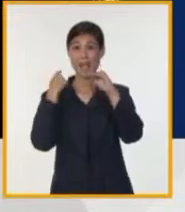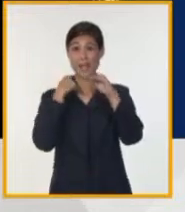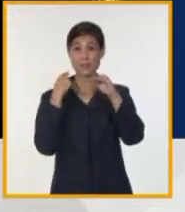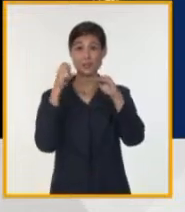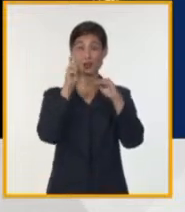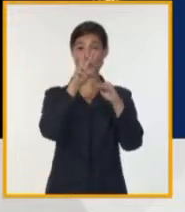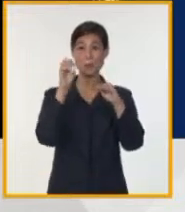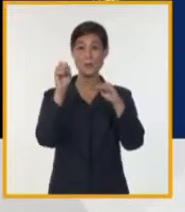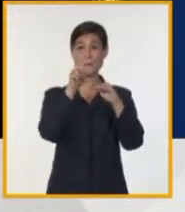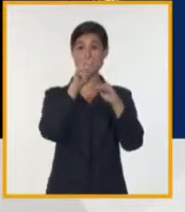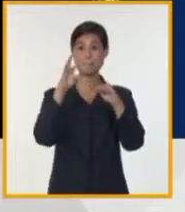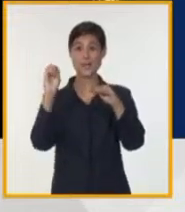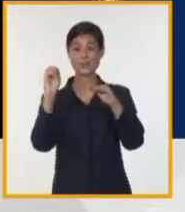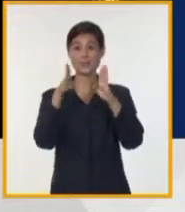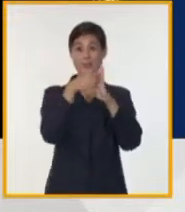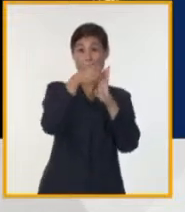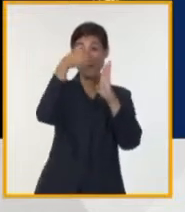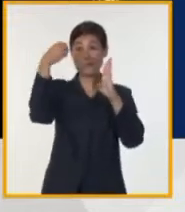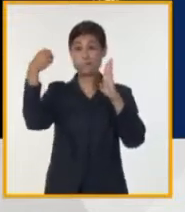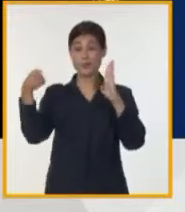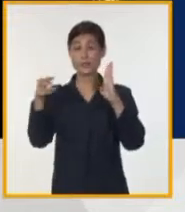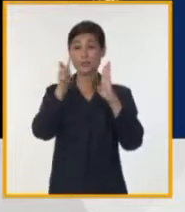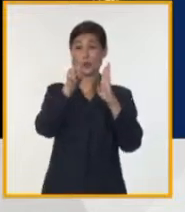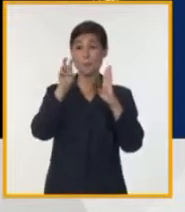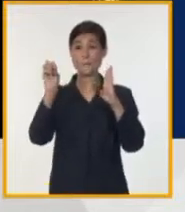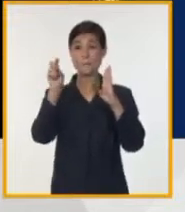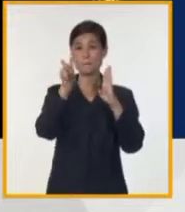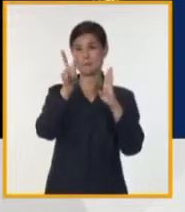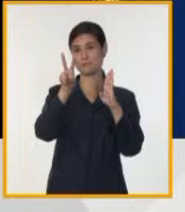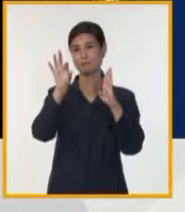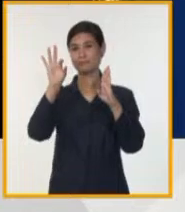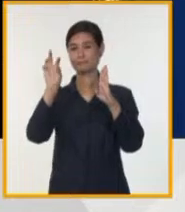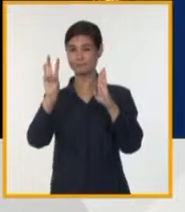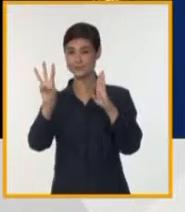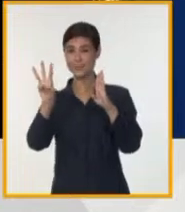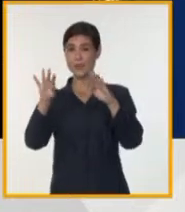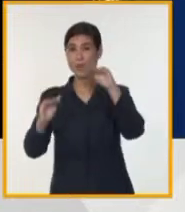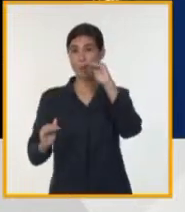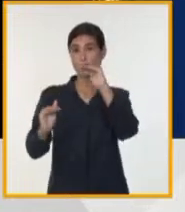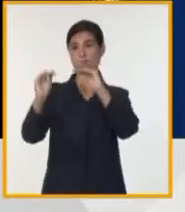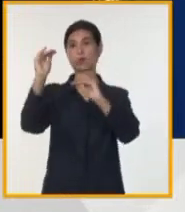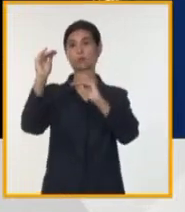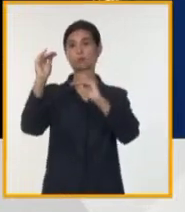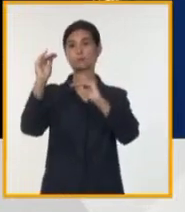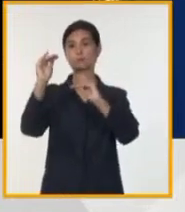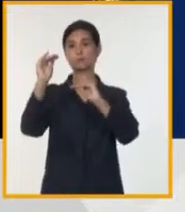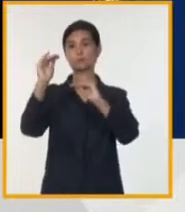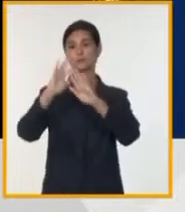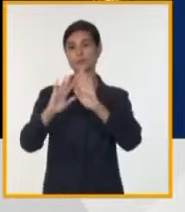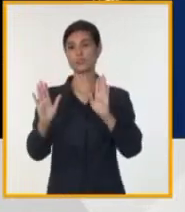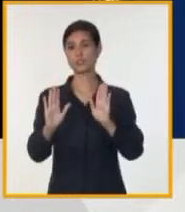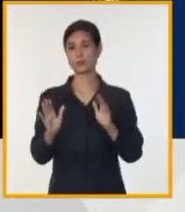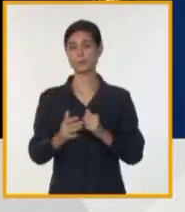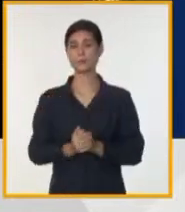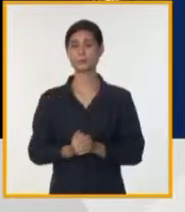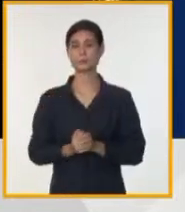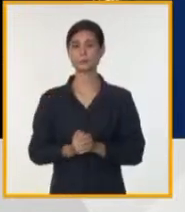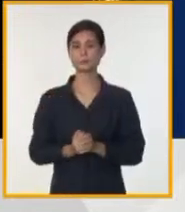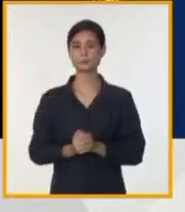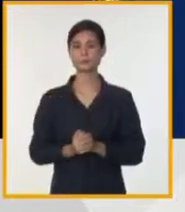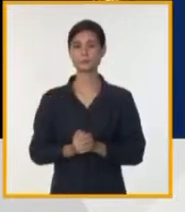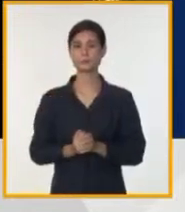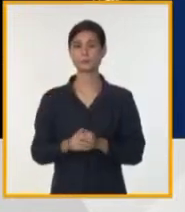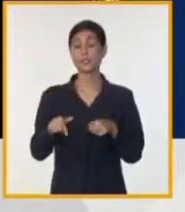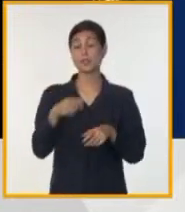el 2021 hasta el 2023. Explicar ahí que la OSDE de nosotros, como se explicaba, se